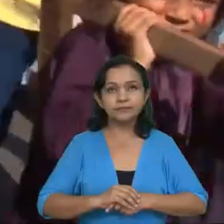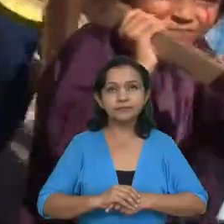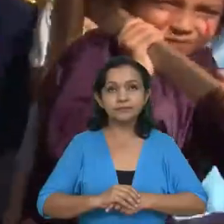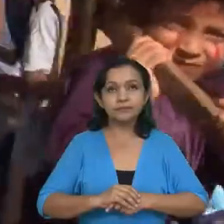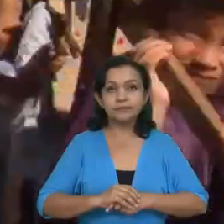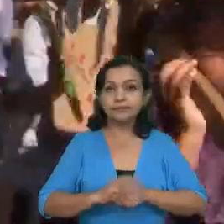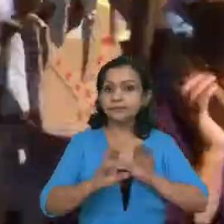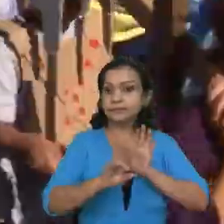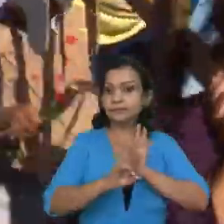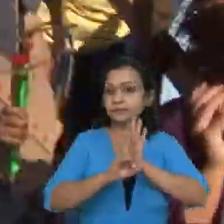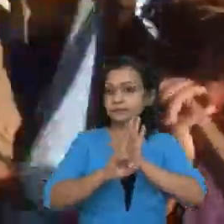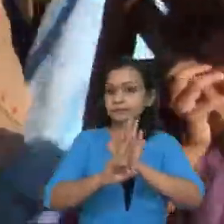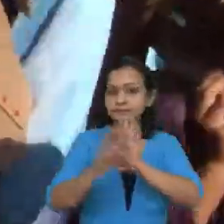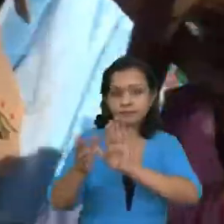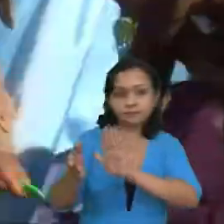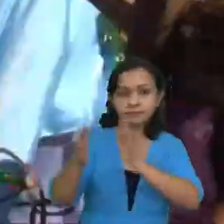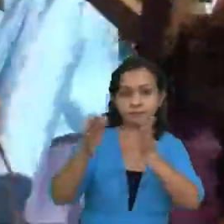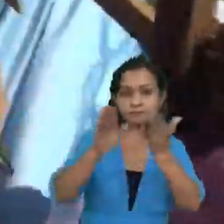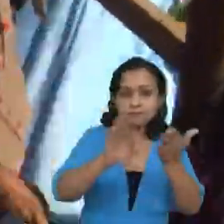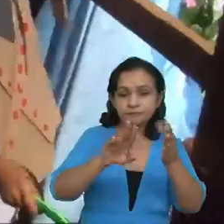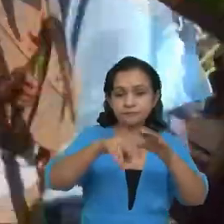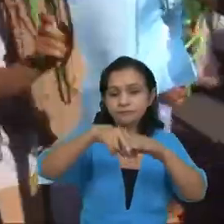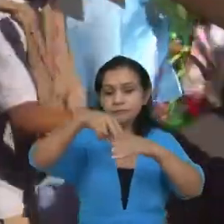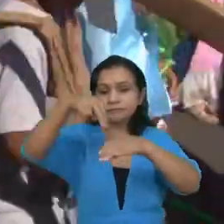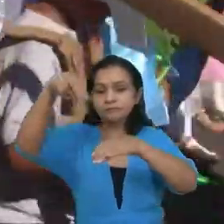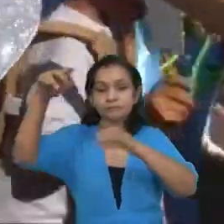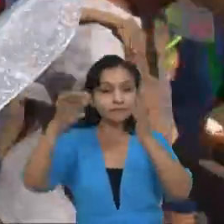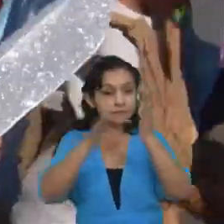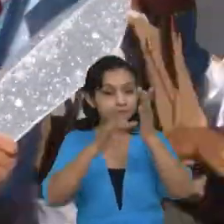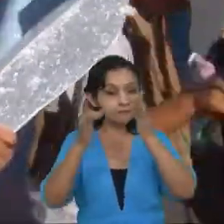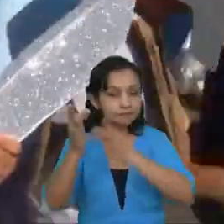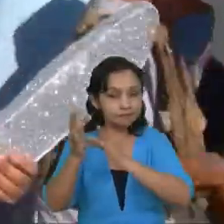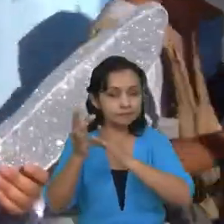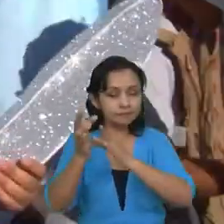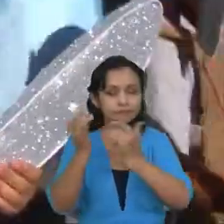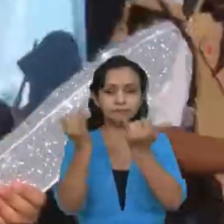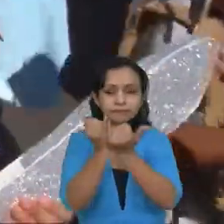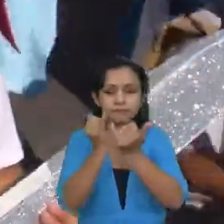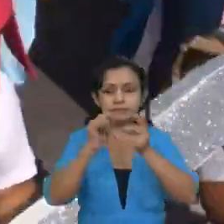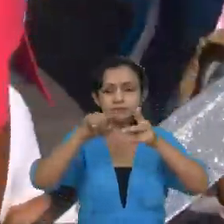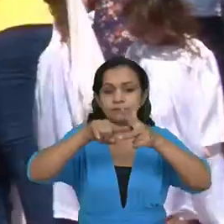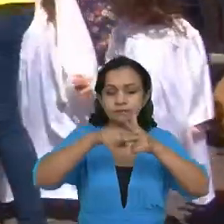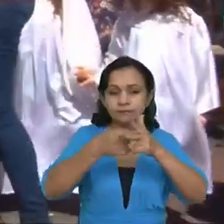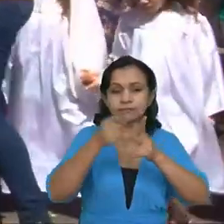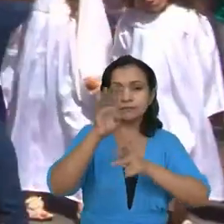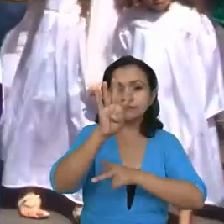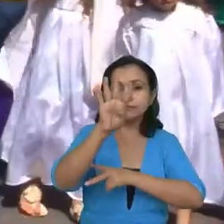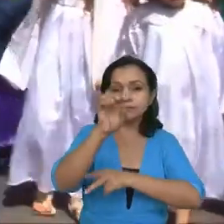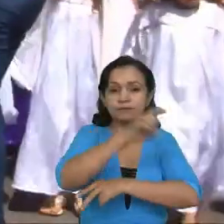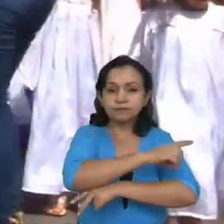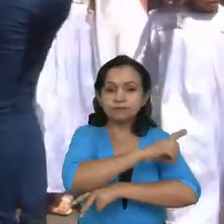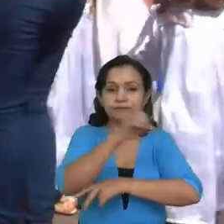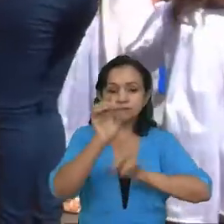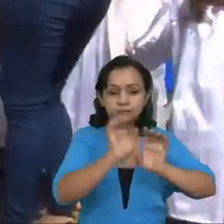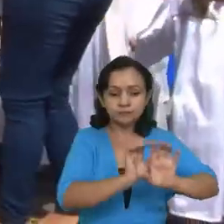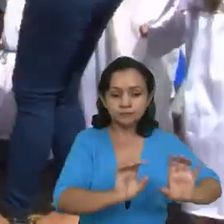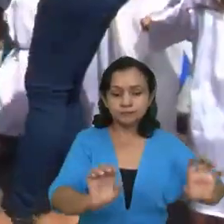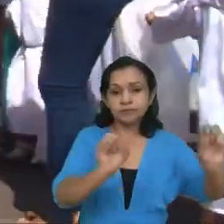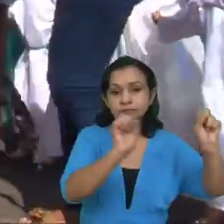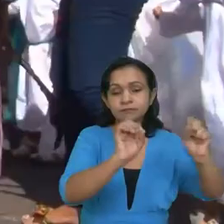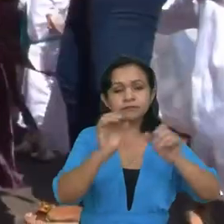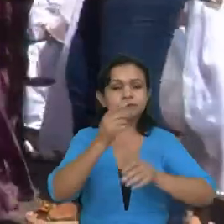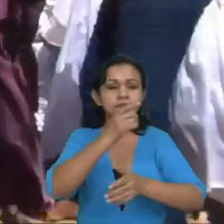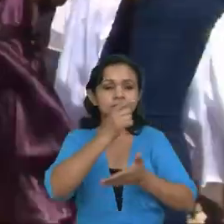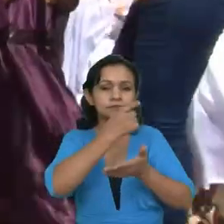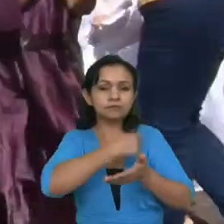representando la muerte pasión y resurrección de jesucristo así marca el inicio de la cuaresma niños y niñas del centro educativo